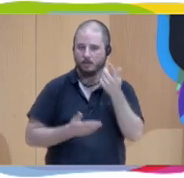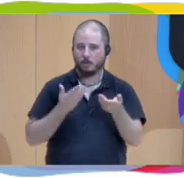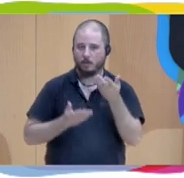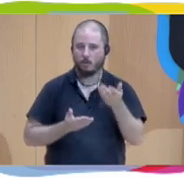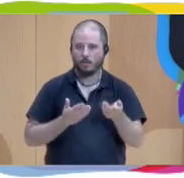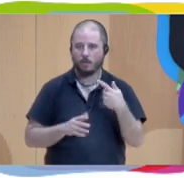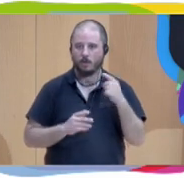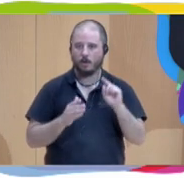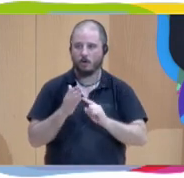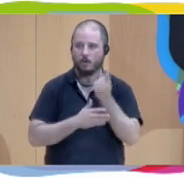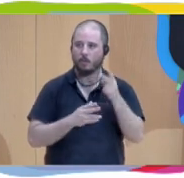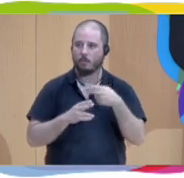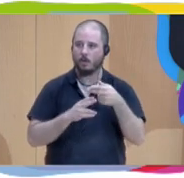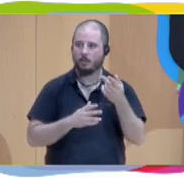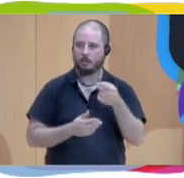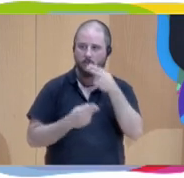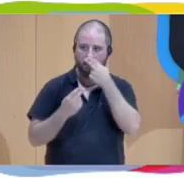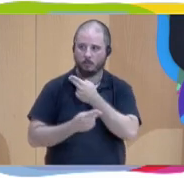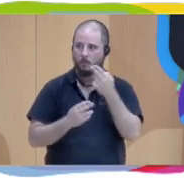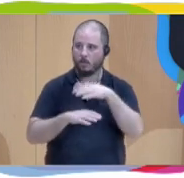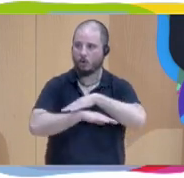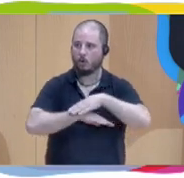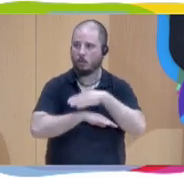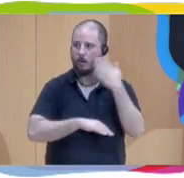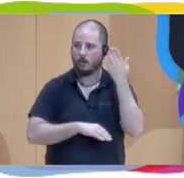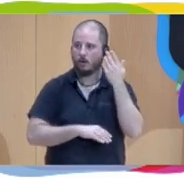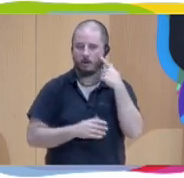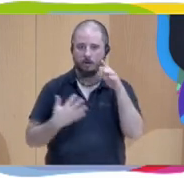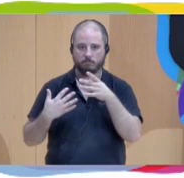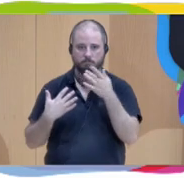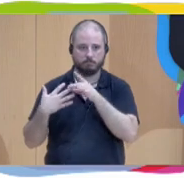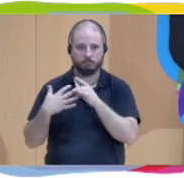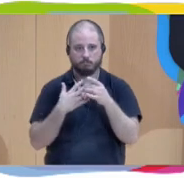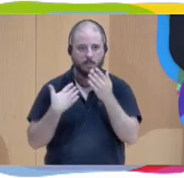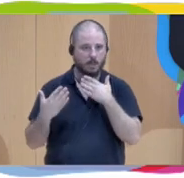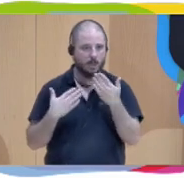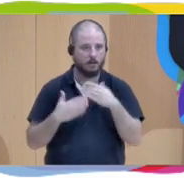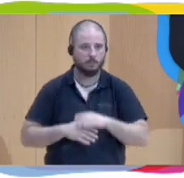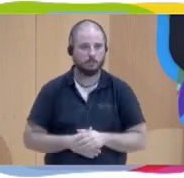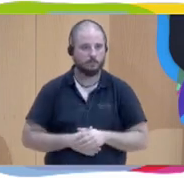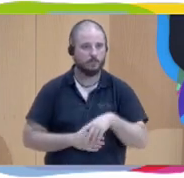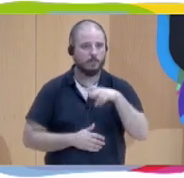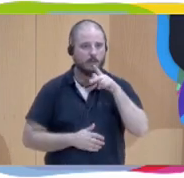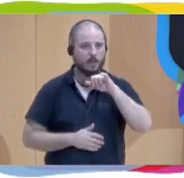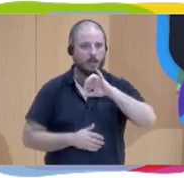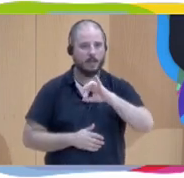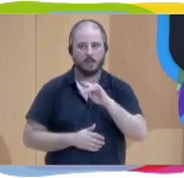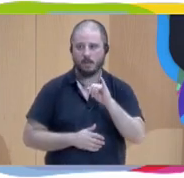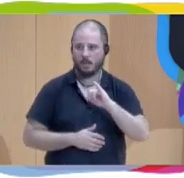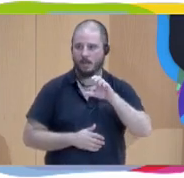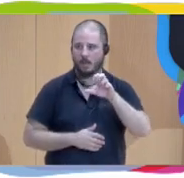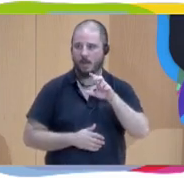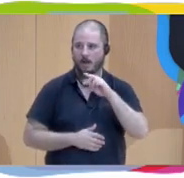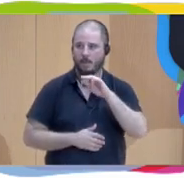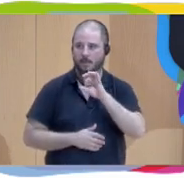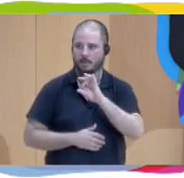Innovación de Políticas Públicas de Gobierno de Navarra. Va a ser quien va a liderar este diálogo. Contamos con Heiki Ervast. Es CEO en